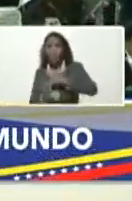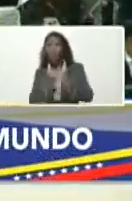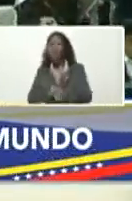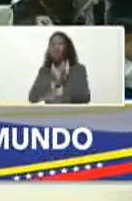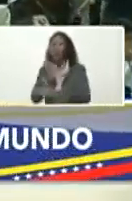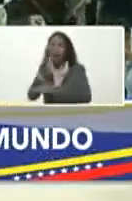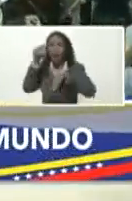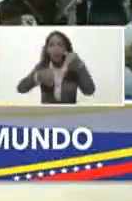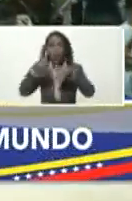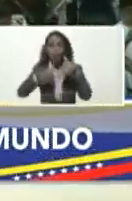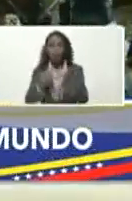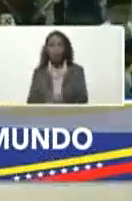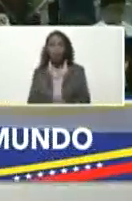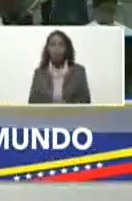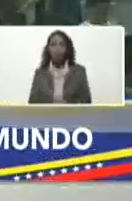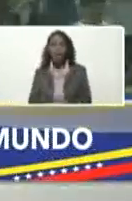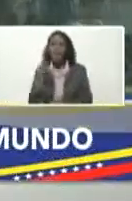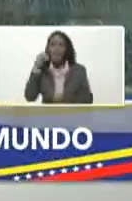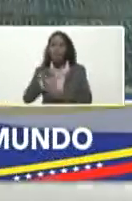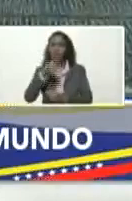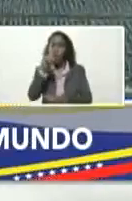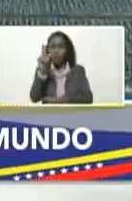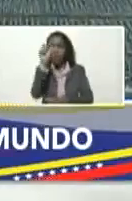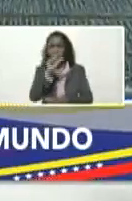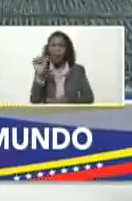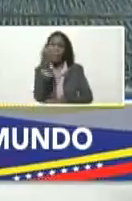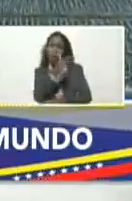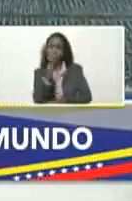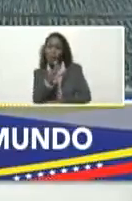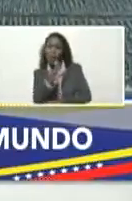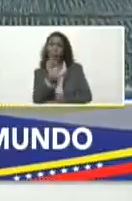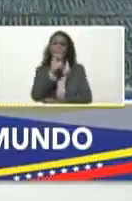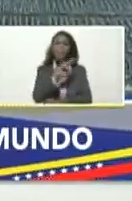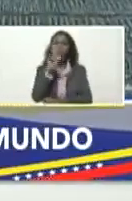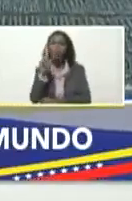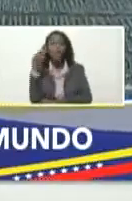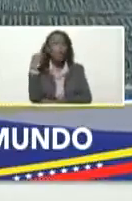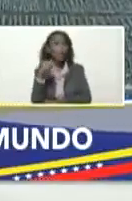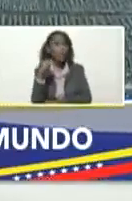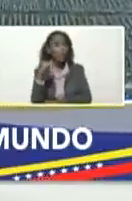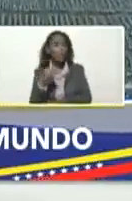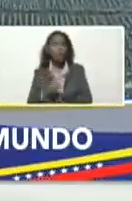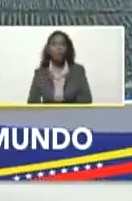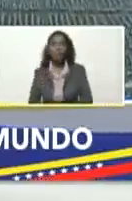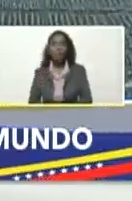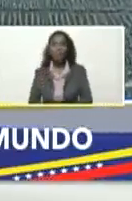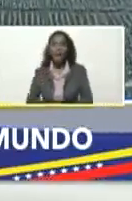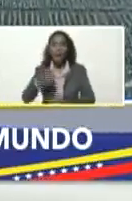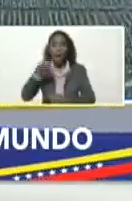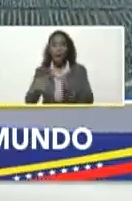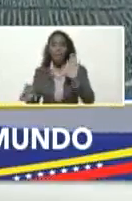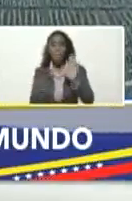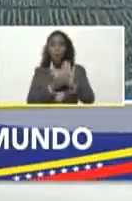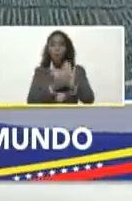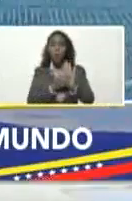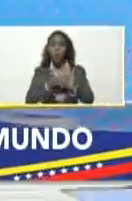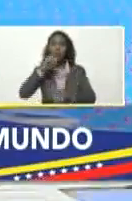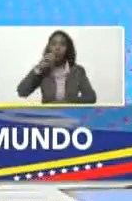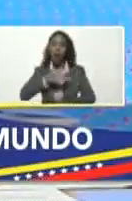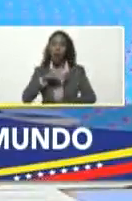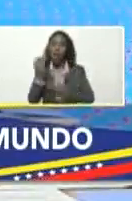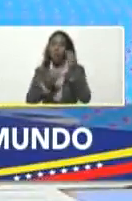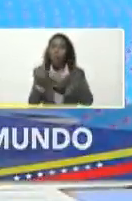votar. Dentro de una semana, 21 de noviembre, está marcado en la historia como